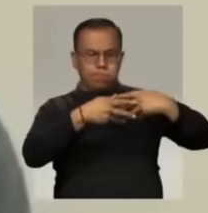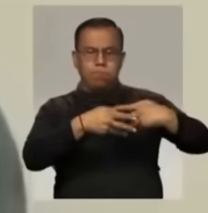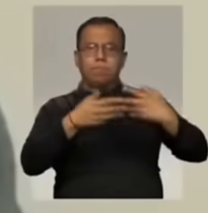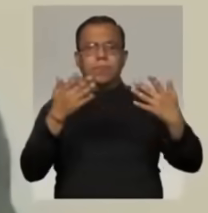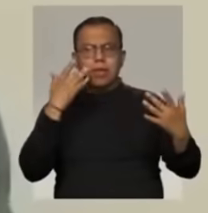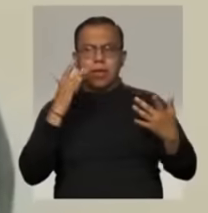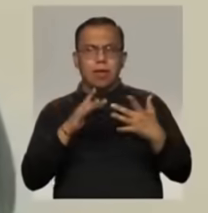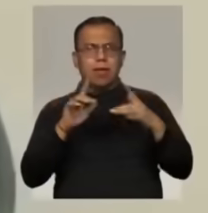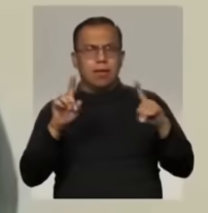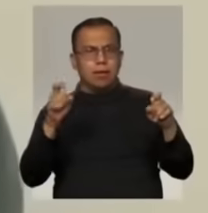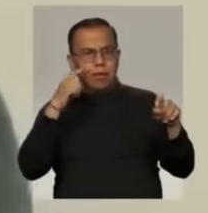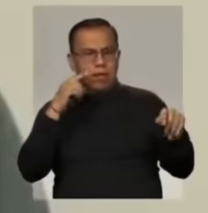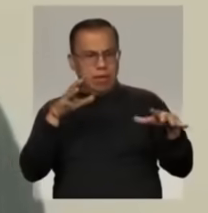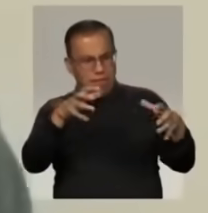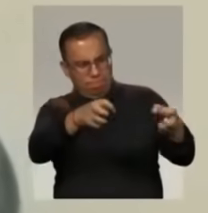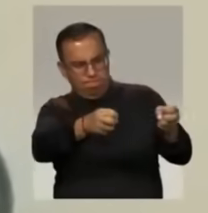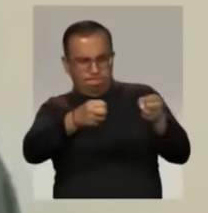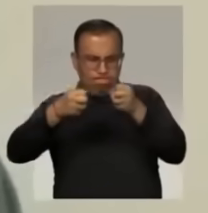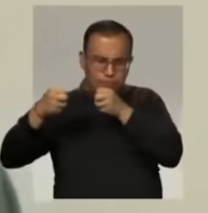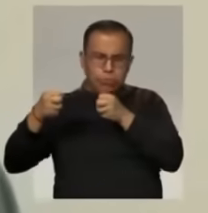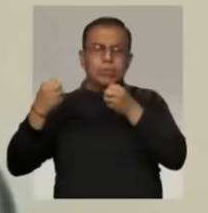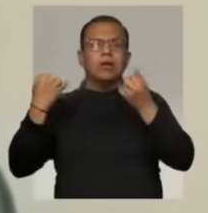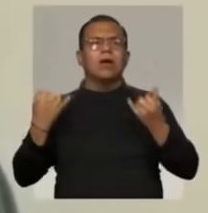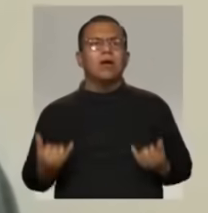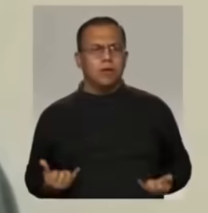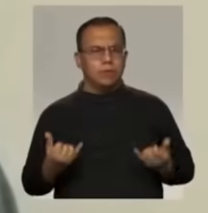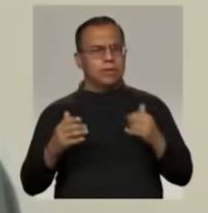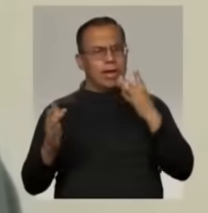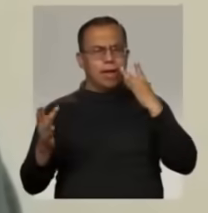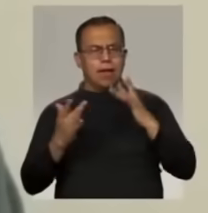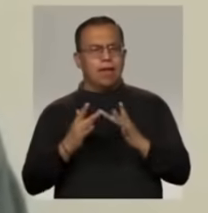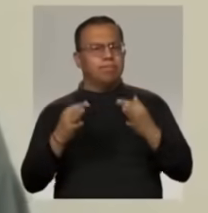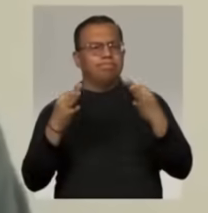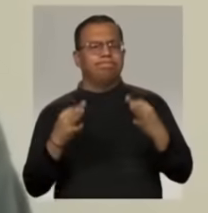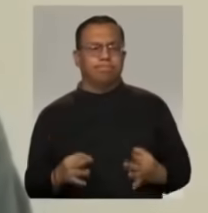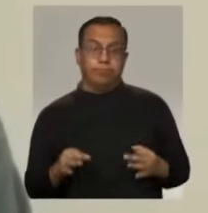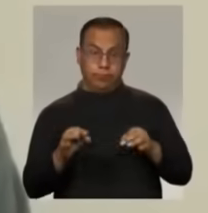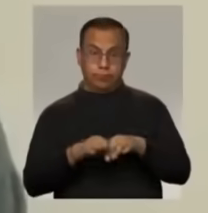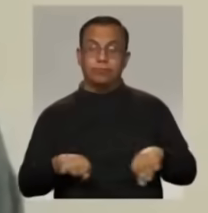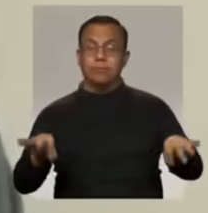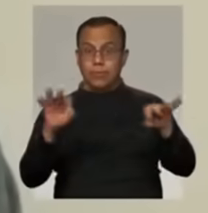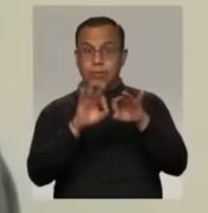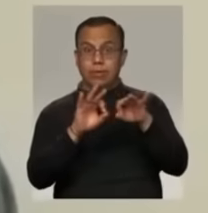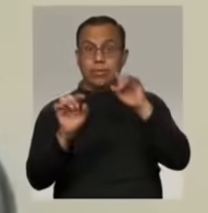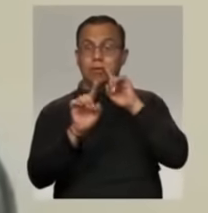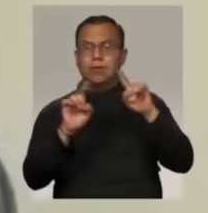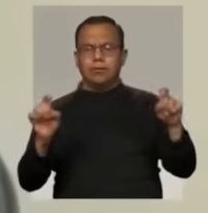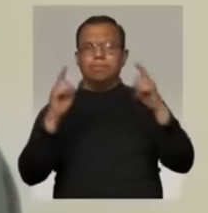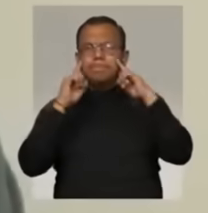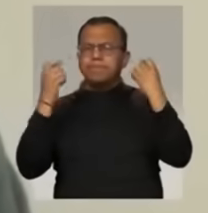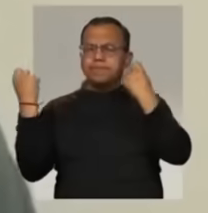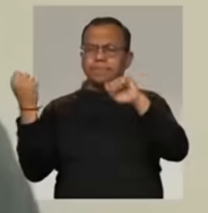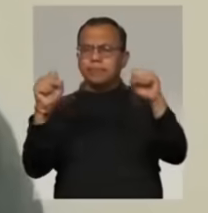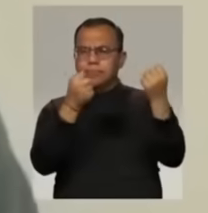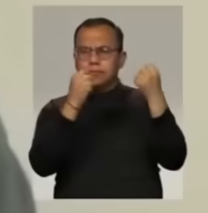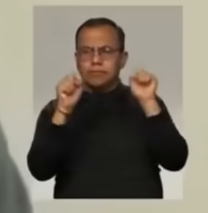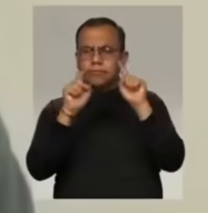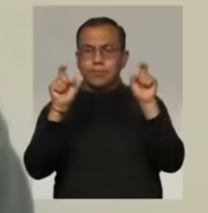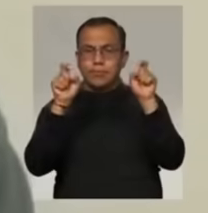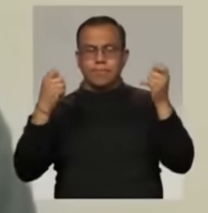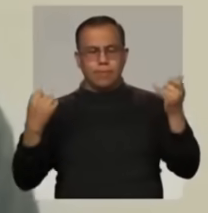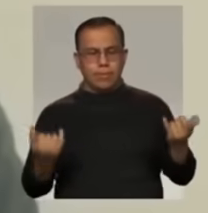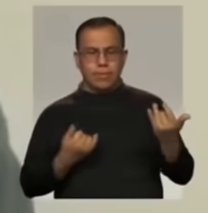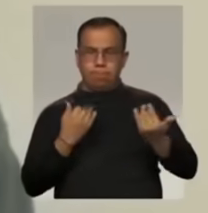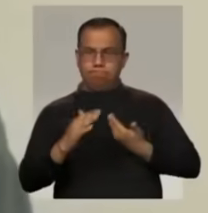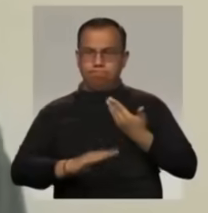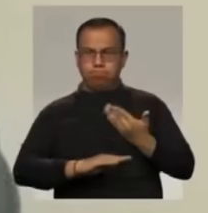personas le dijeron, la sacaron. Creo que aquí hay una accesibilidad que también hay que tener relevancia. Nos preocupa mucho que se esté